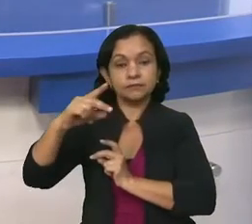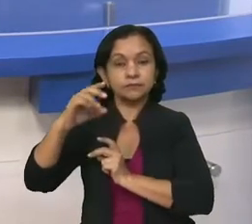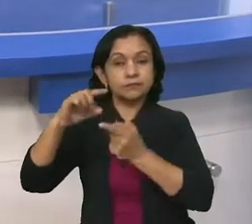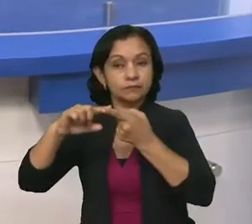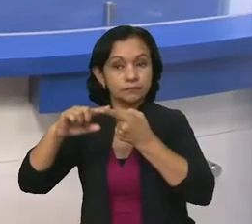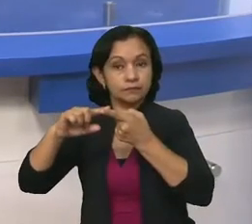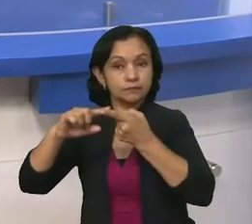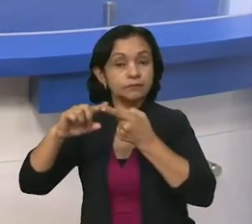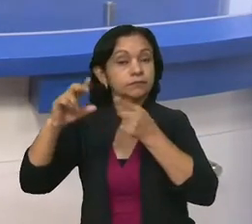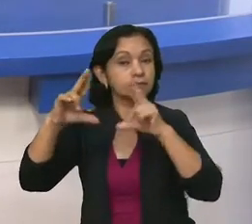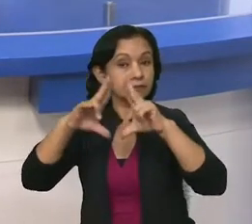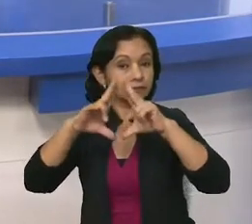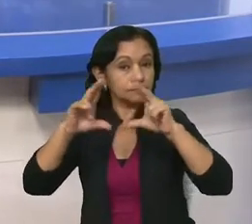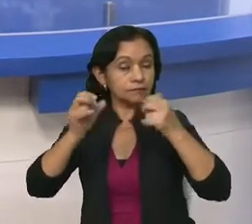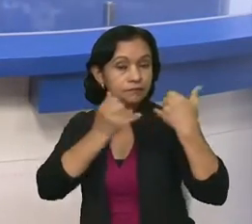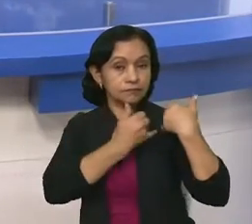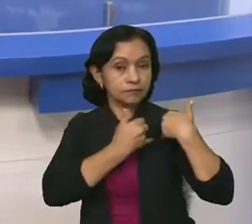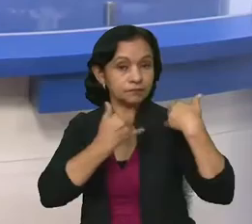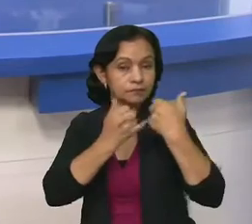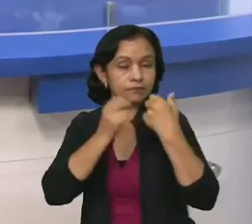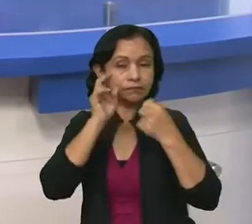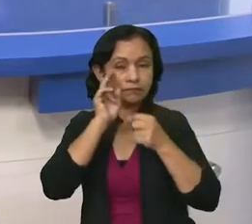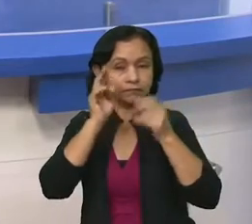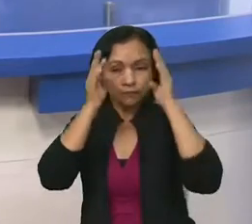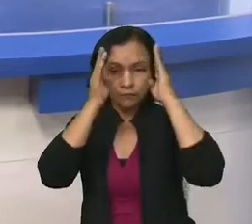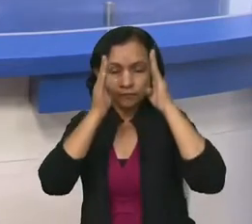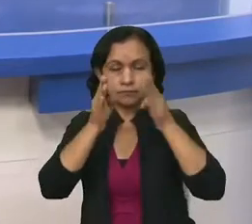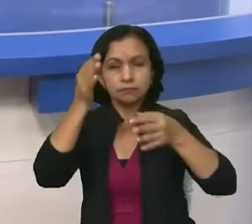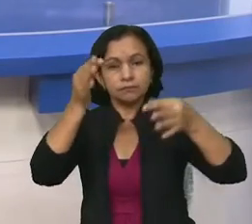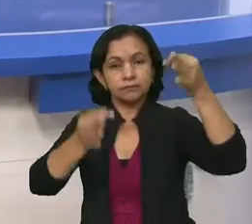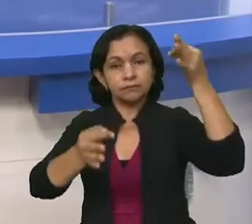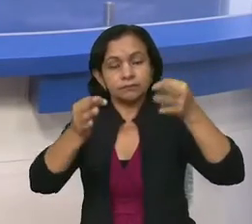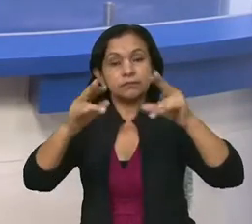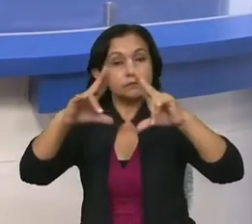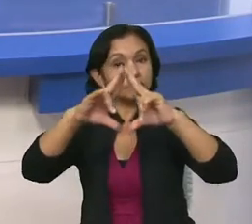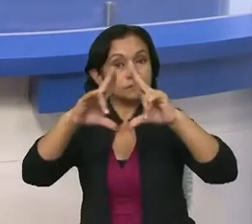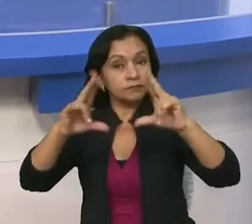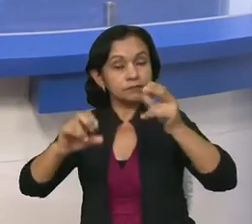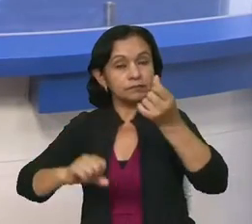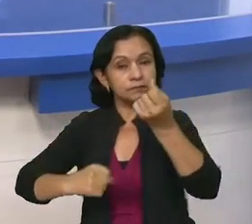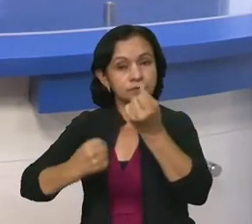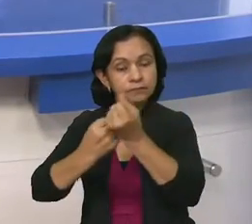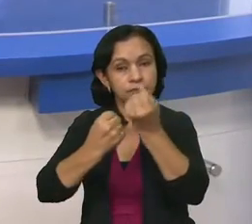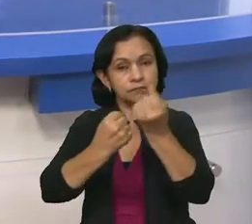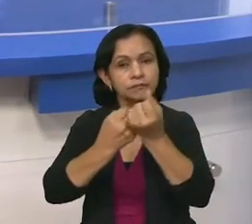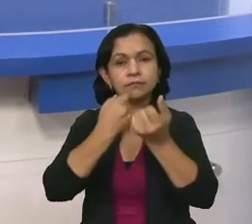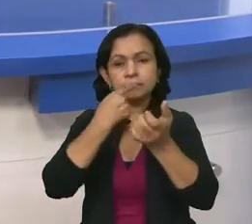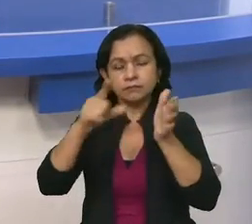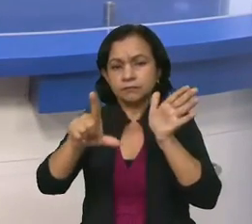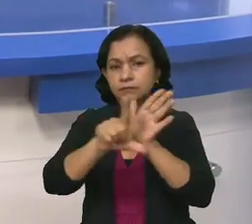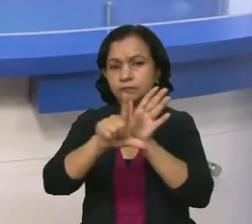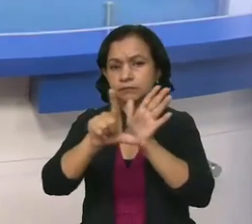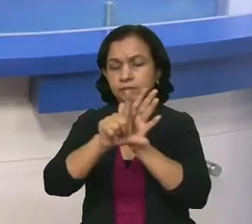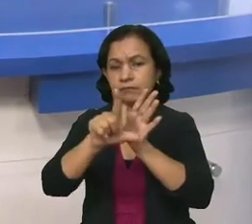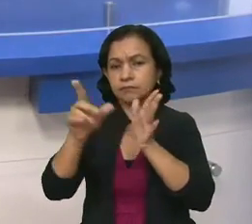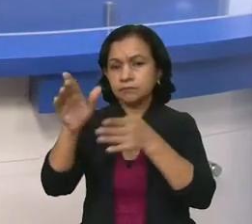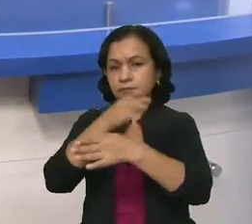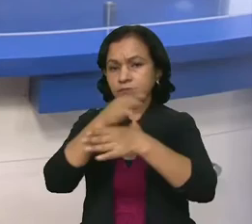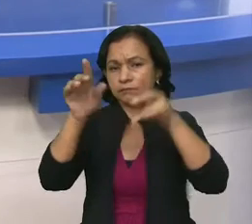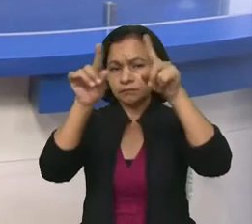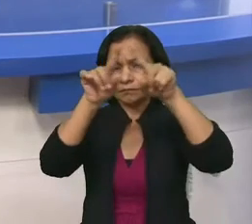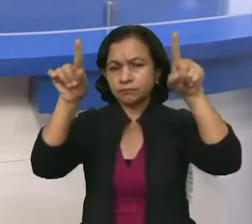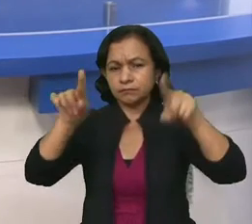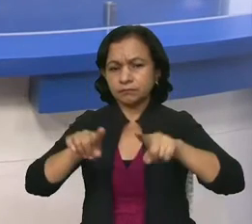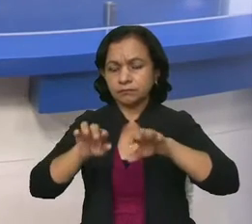República, instituciones que velan por el cumplimiento de la justicia en Nicaragua, respaldan la iniciativa de ley de ciberdelitos que esta